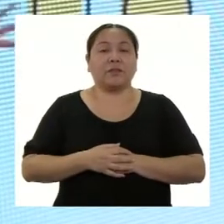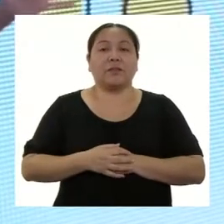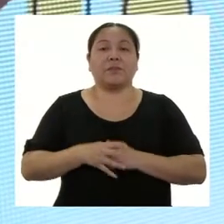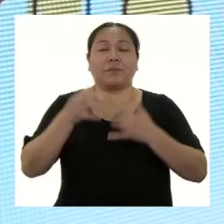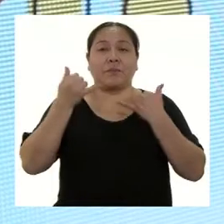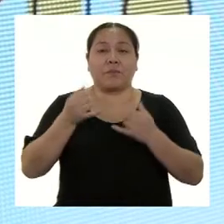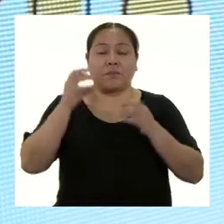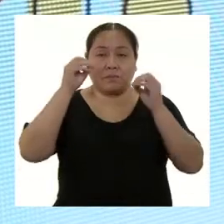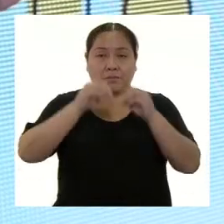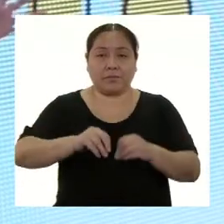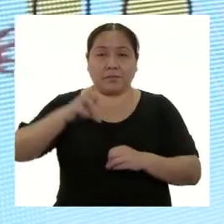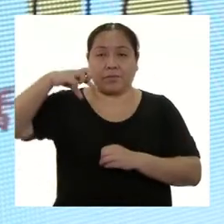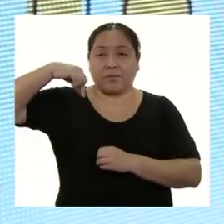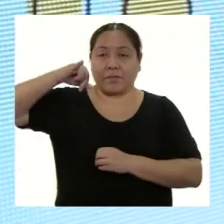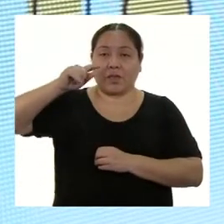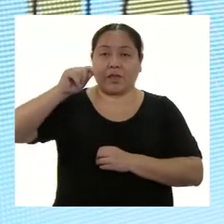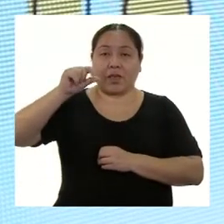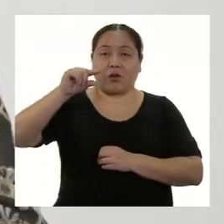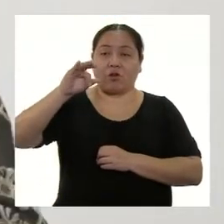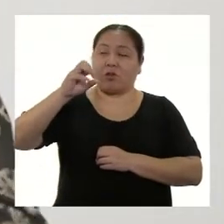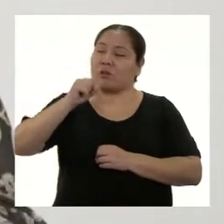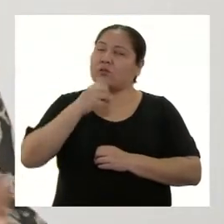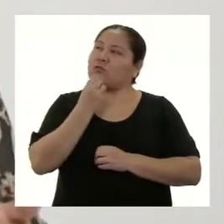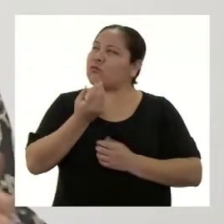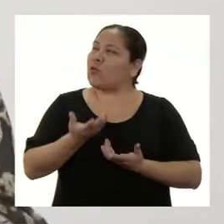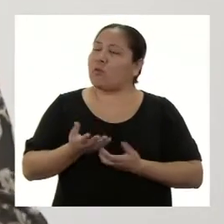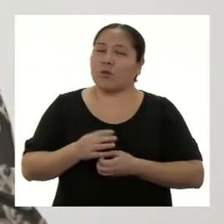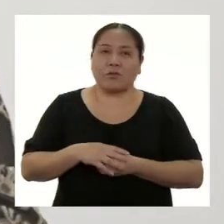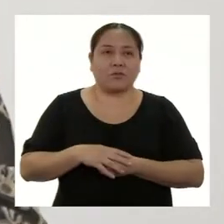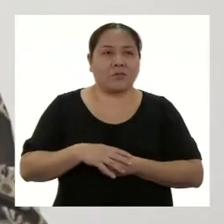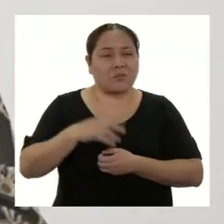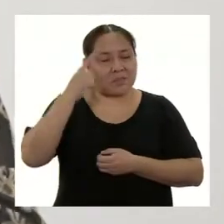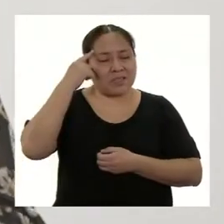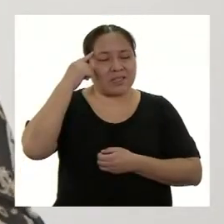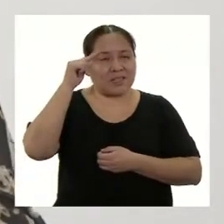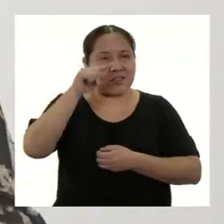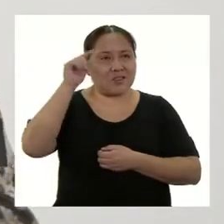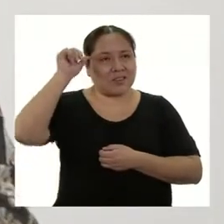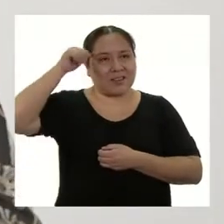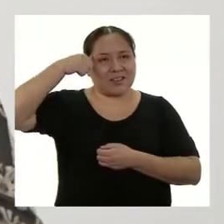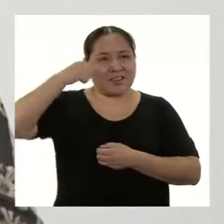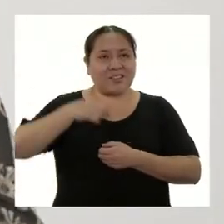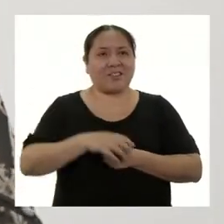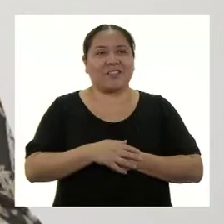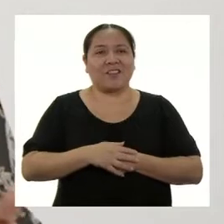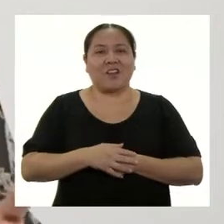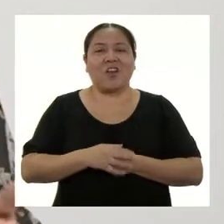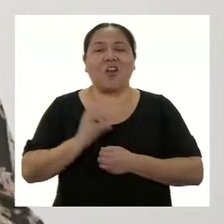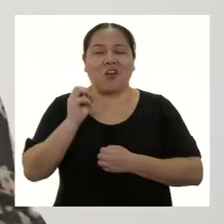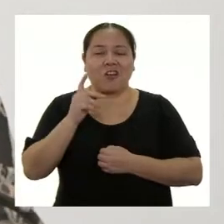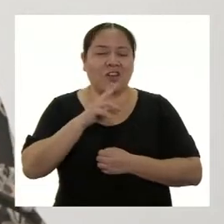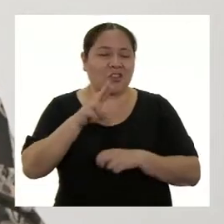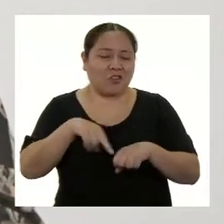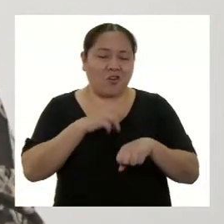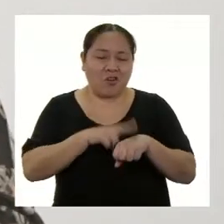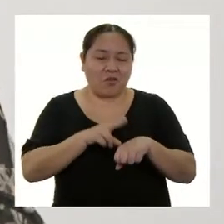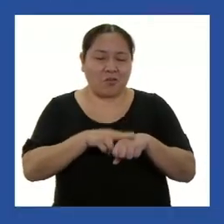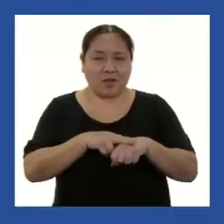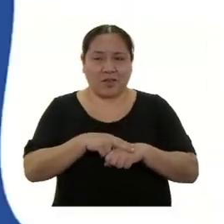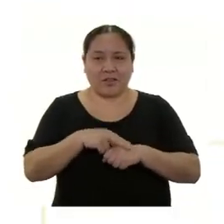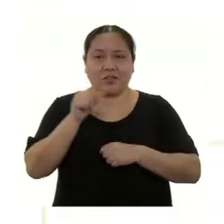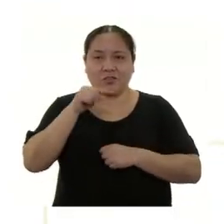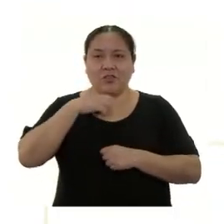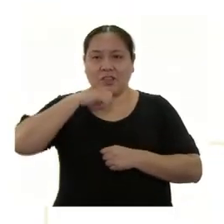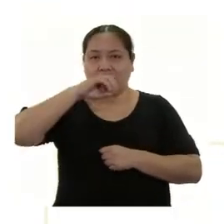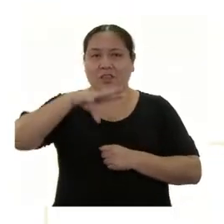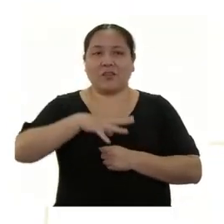aplicar Pitágoras. Ay, ¿cómo era? Pensé que lo recordabas. Pero no hay problema, te